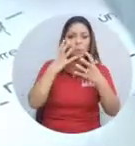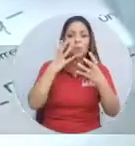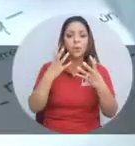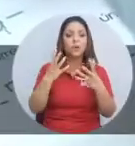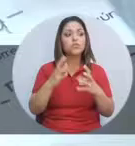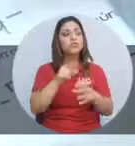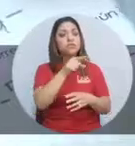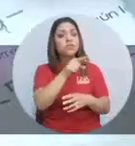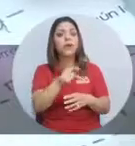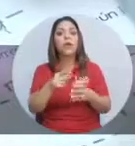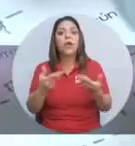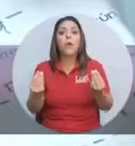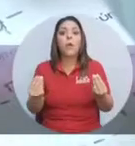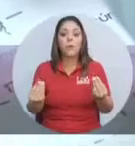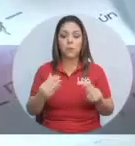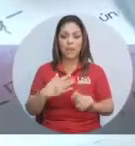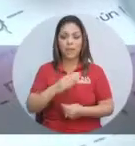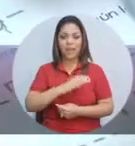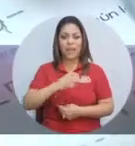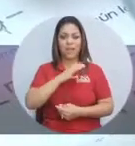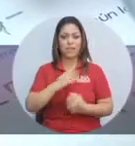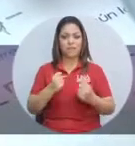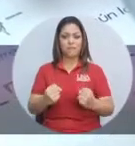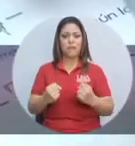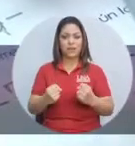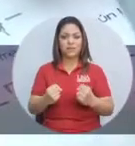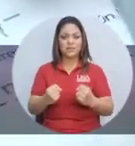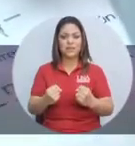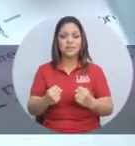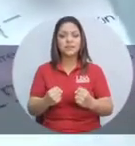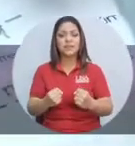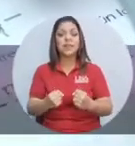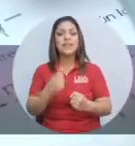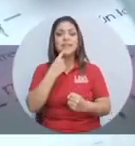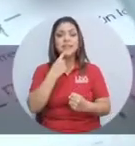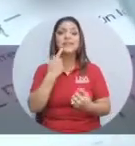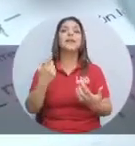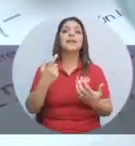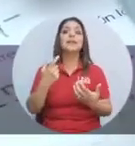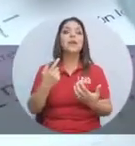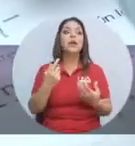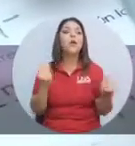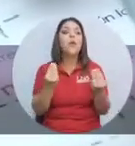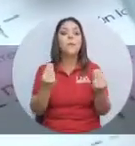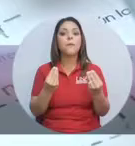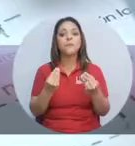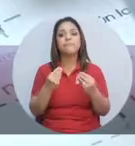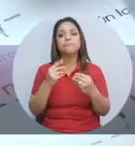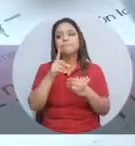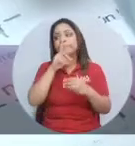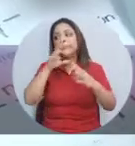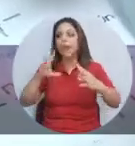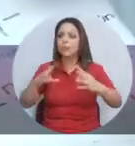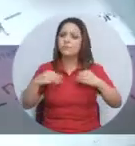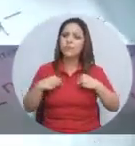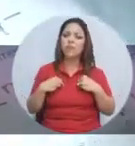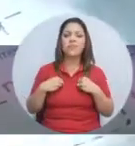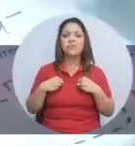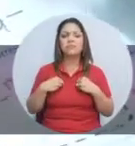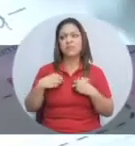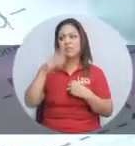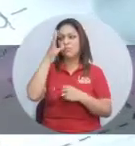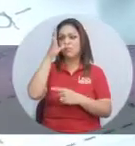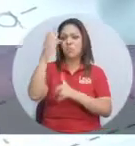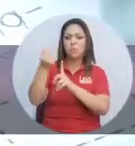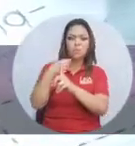mucho enojo. Como yo con este carácter, si mis papás a mí me dicen, yo no me dejo de nadie, hasta a ellos yo les reclamo, ¿cómo yo me permití que un